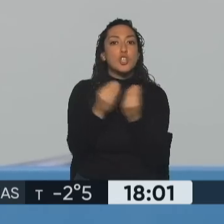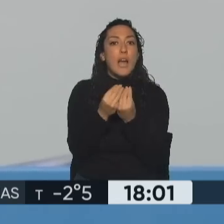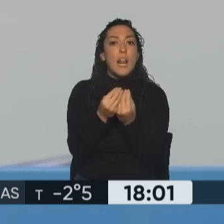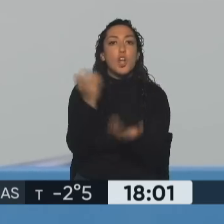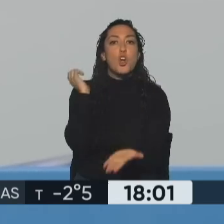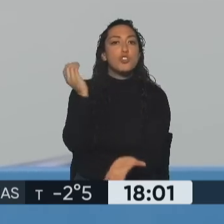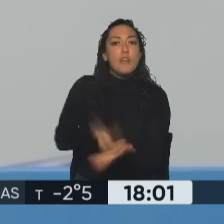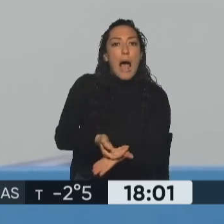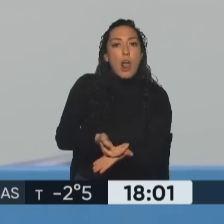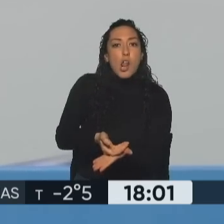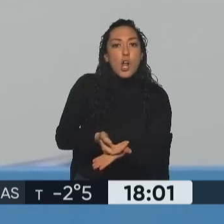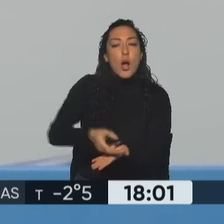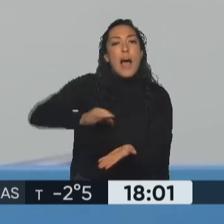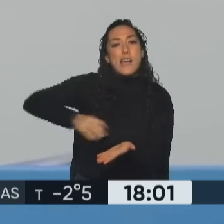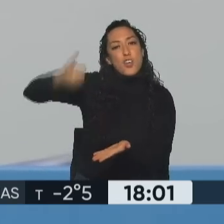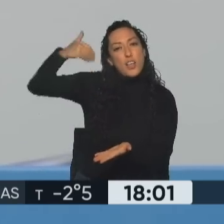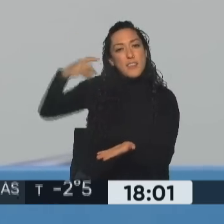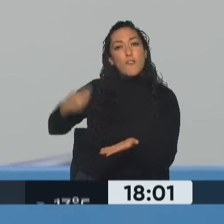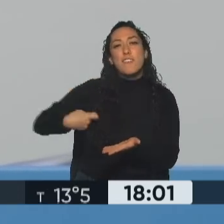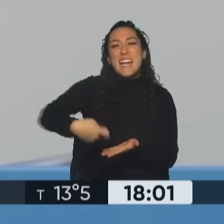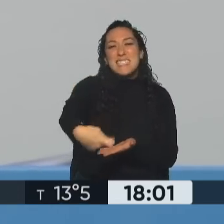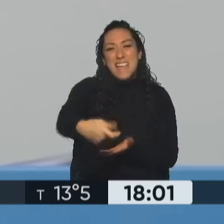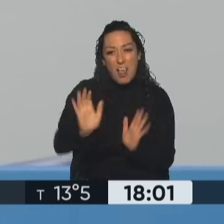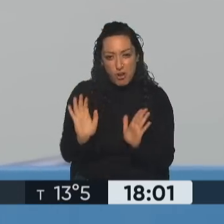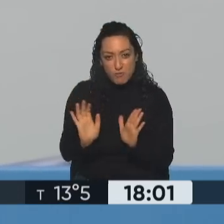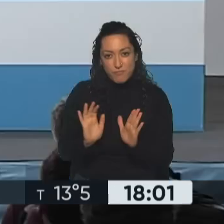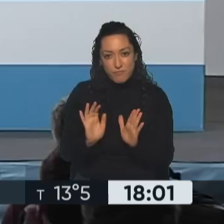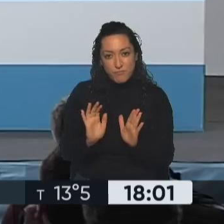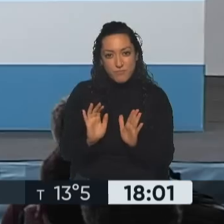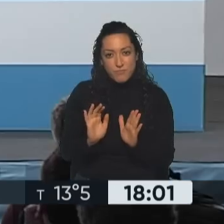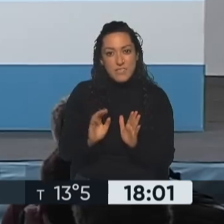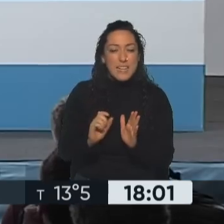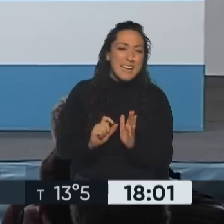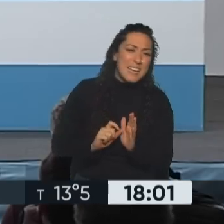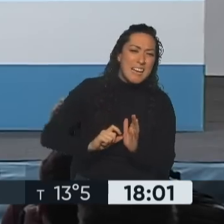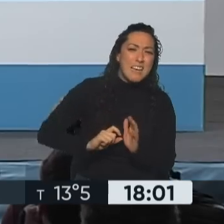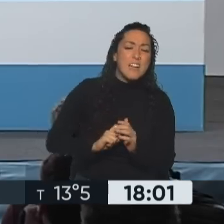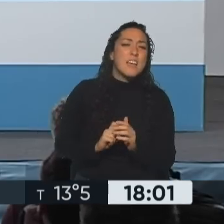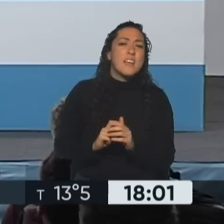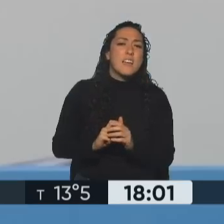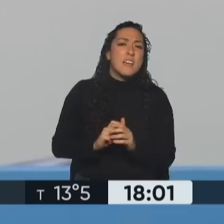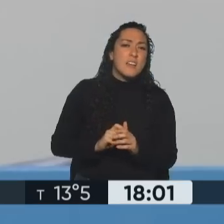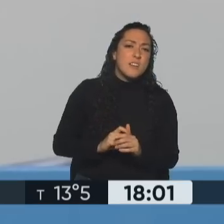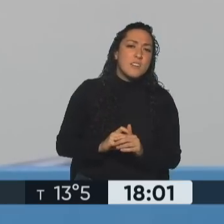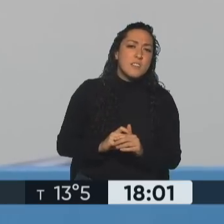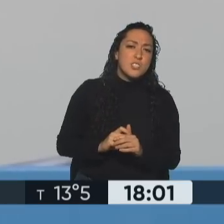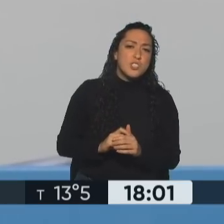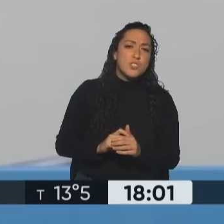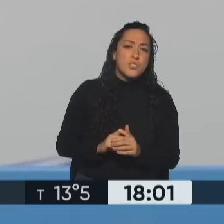contado, cuando en los años anteriores se financiaba en partes. Se incrementaron